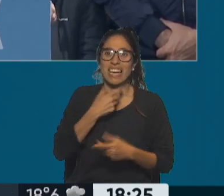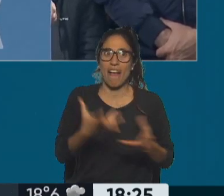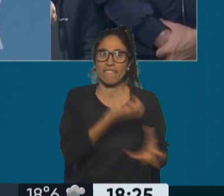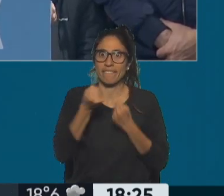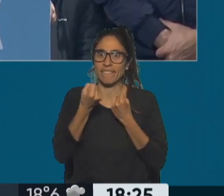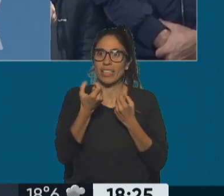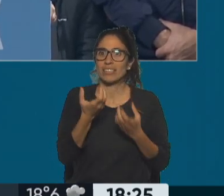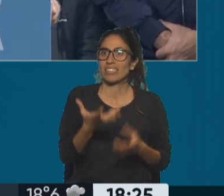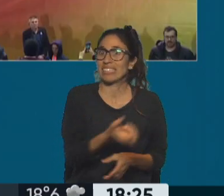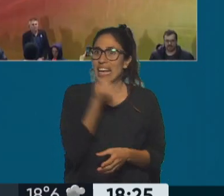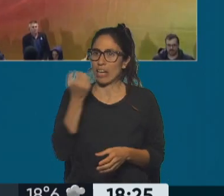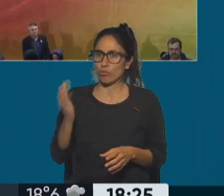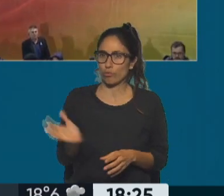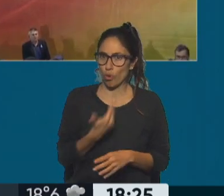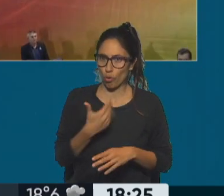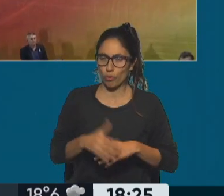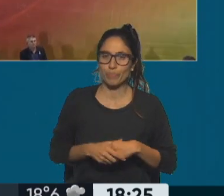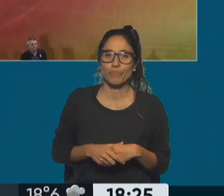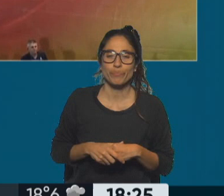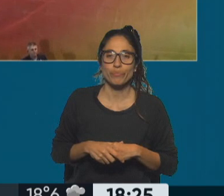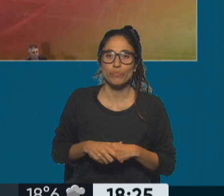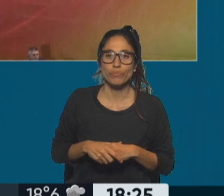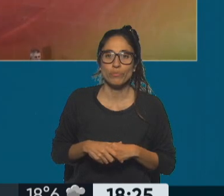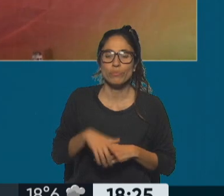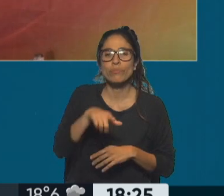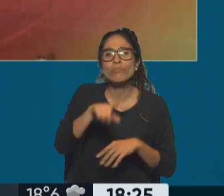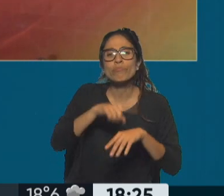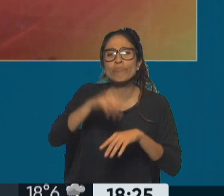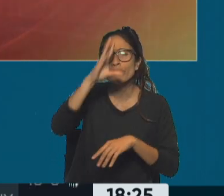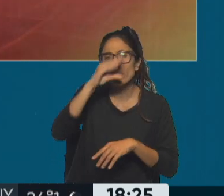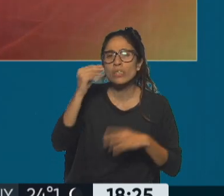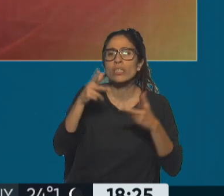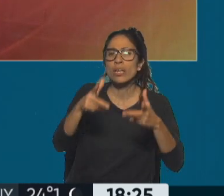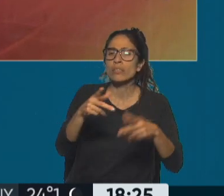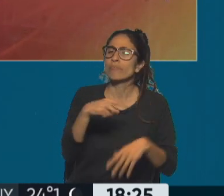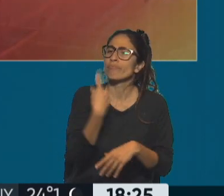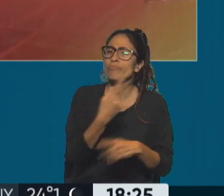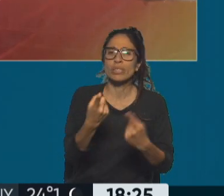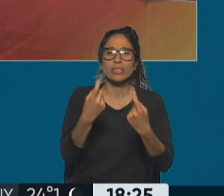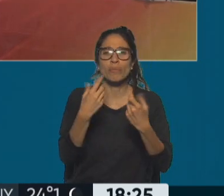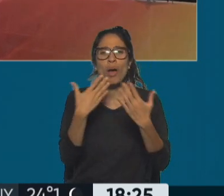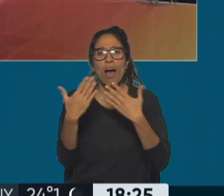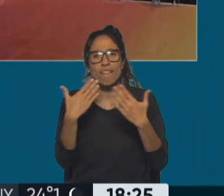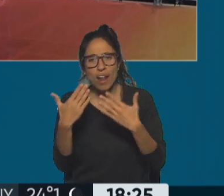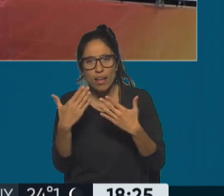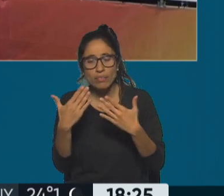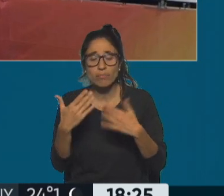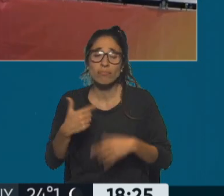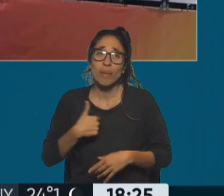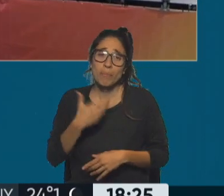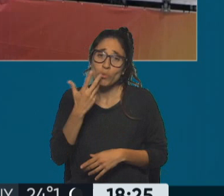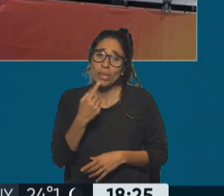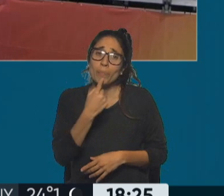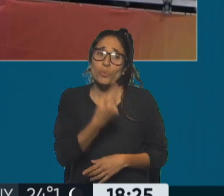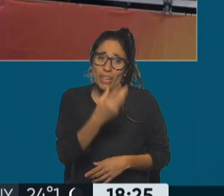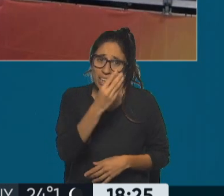discutir. Cuando Cristina dice hay que hablar, yo le preguntaría con todo el afecto, ¿con quién? ¿Con quién se puede